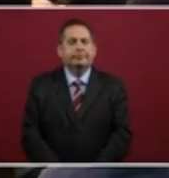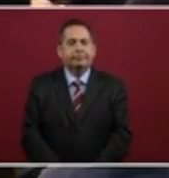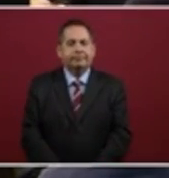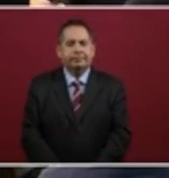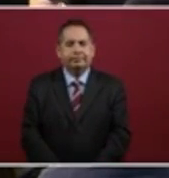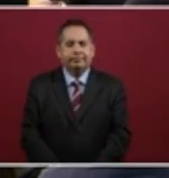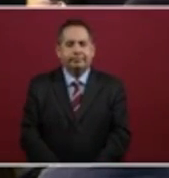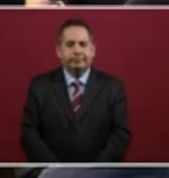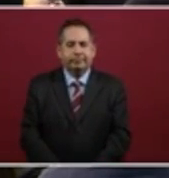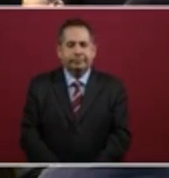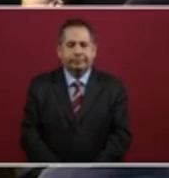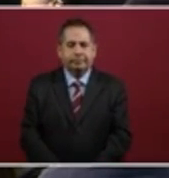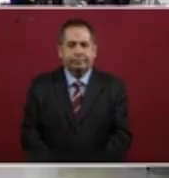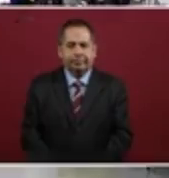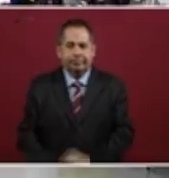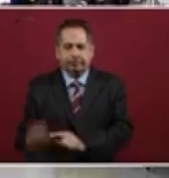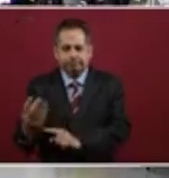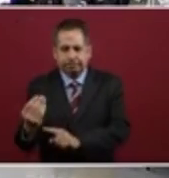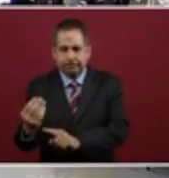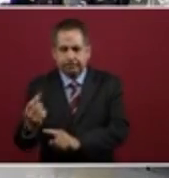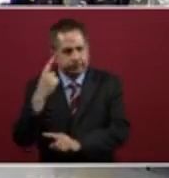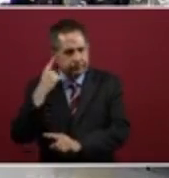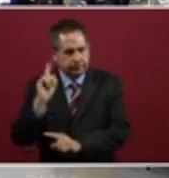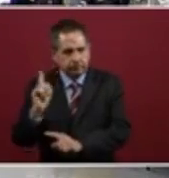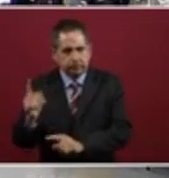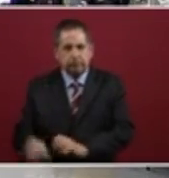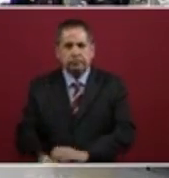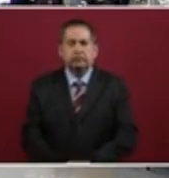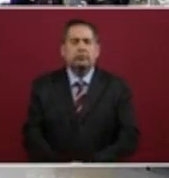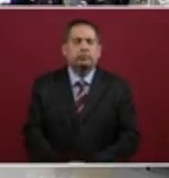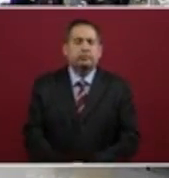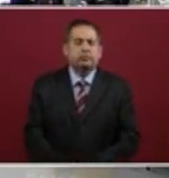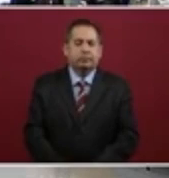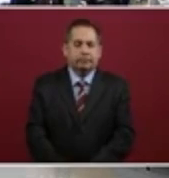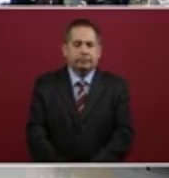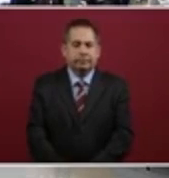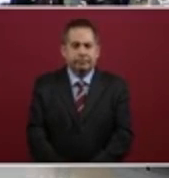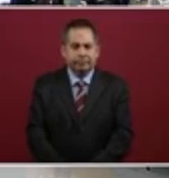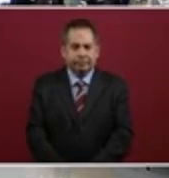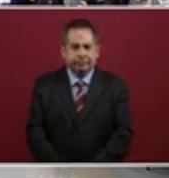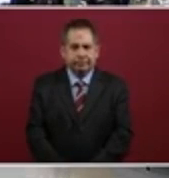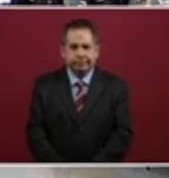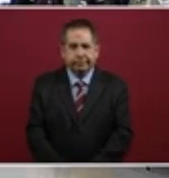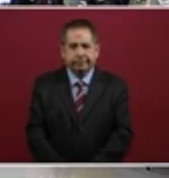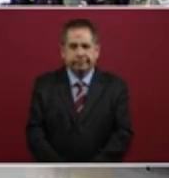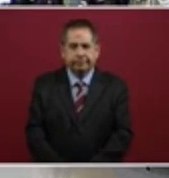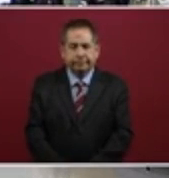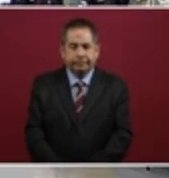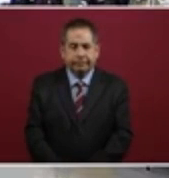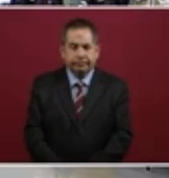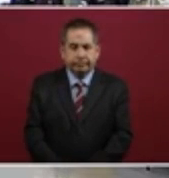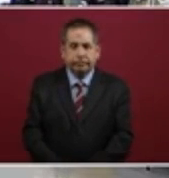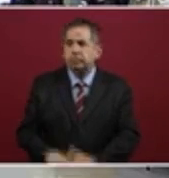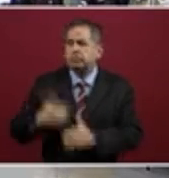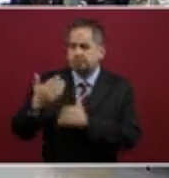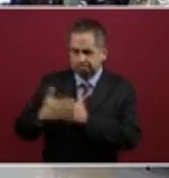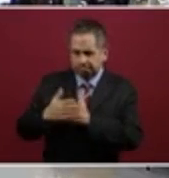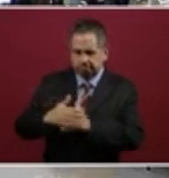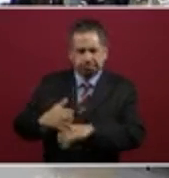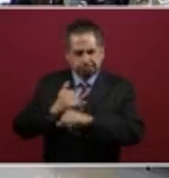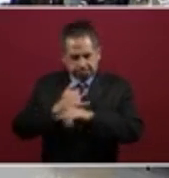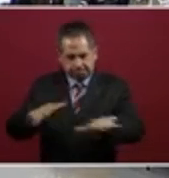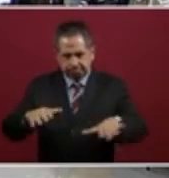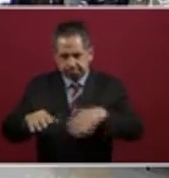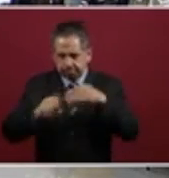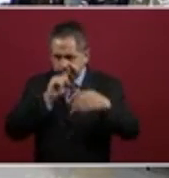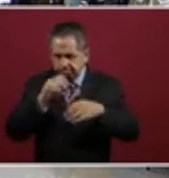¿En qué parte va? Ahorita está hablando de valores, principios, ¿cómo está construida? Vamos a informar también,